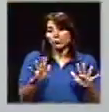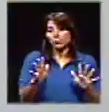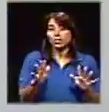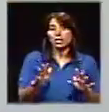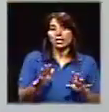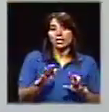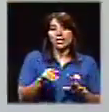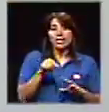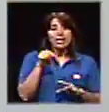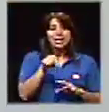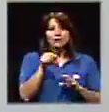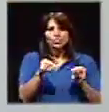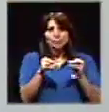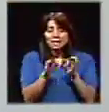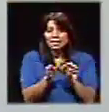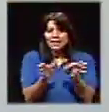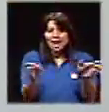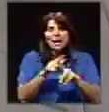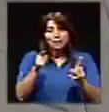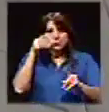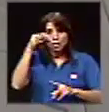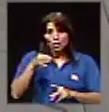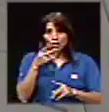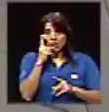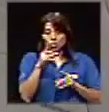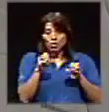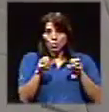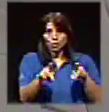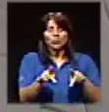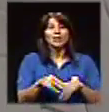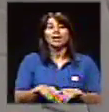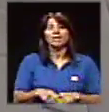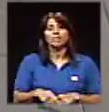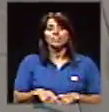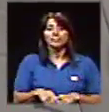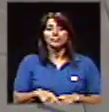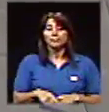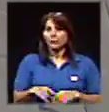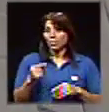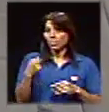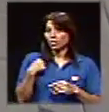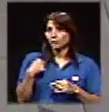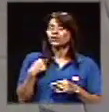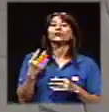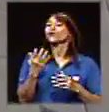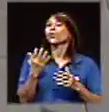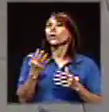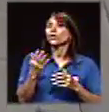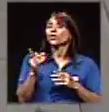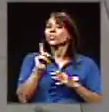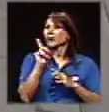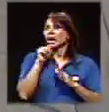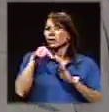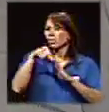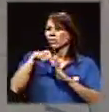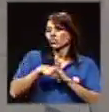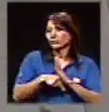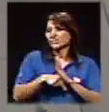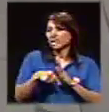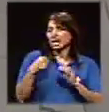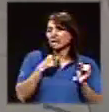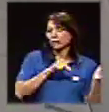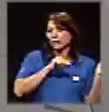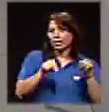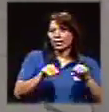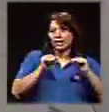Esto es más general, pero me parece que hay una oportunidad. Estaba programado yo para ya no profundizar mi presencia en la academia, iba a pedirle a ustedes, los jefes ahí en